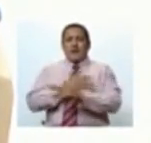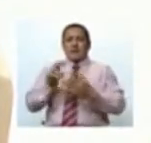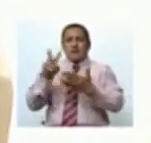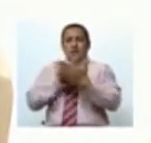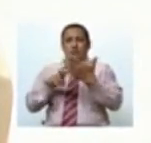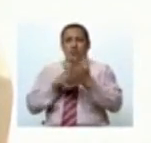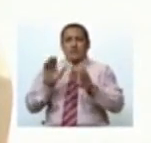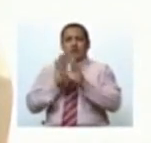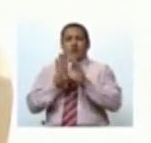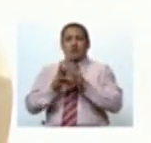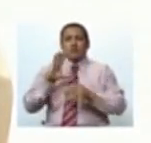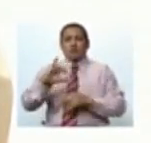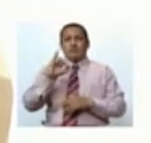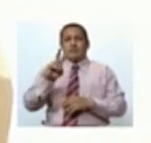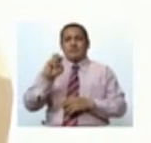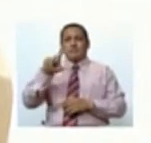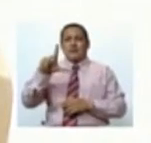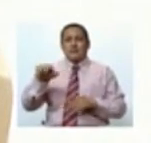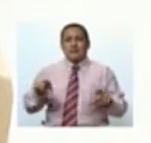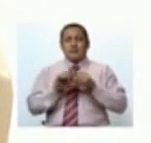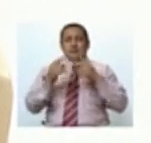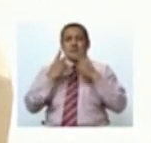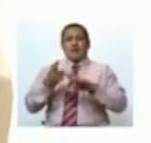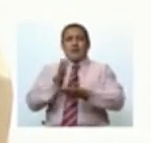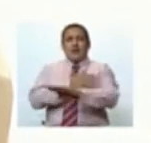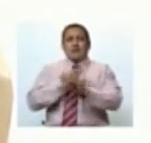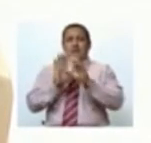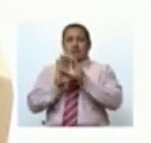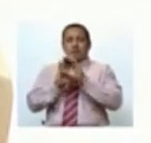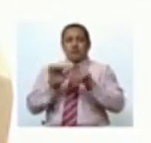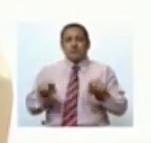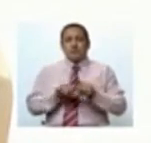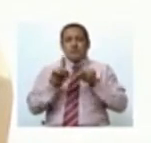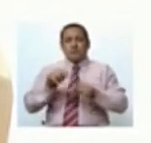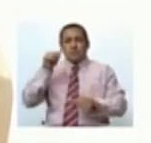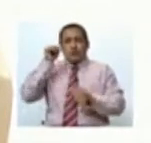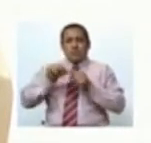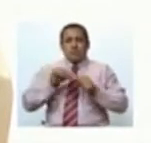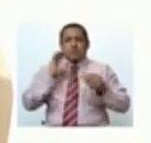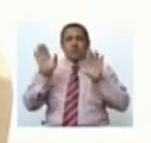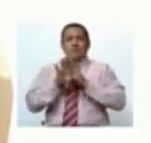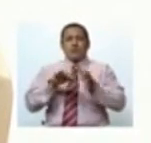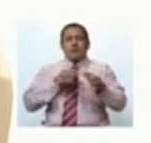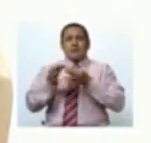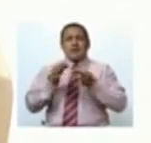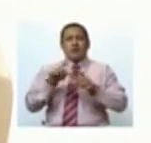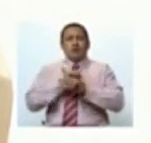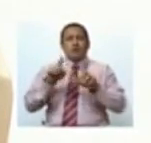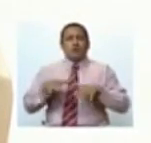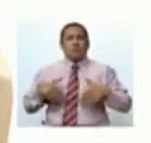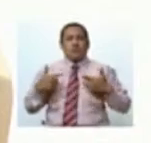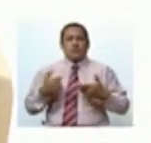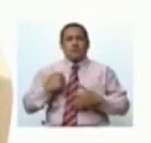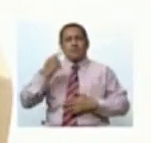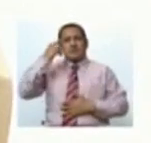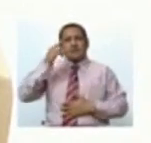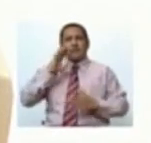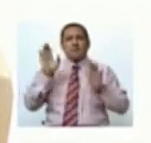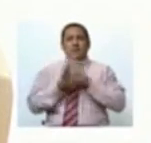con una lectura del Código Civil, de las normas del Código Civil desde la Constitución, una lógica de que no